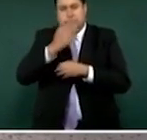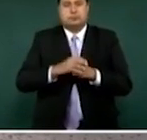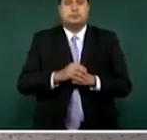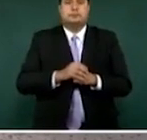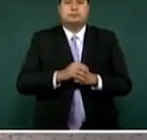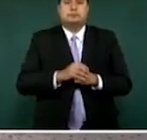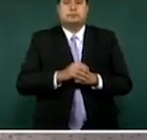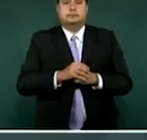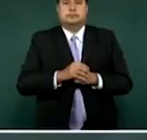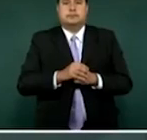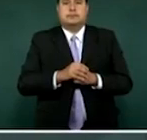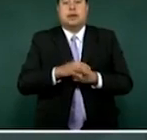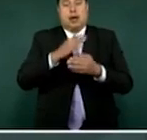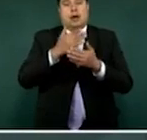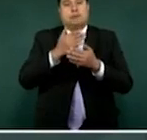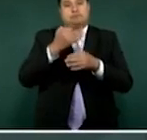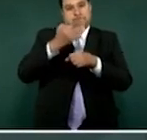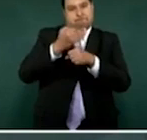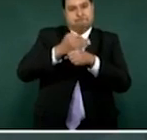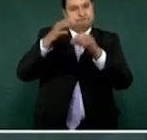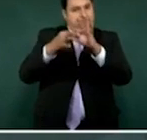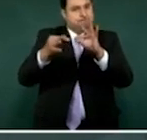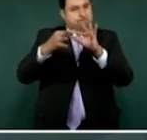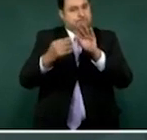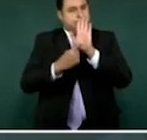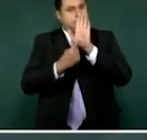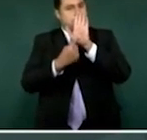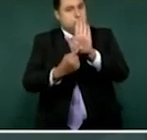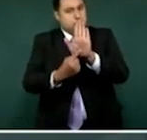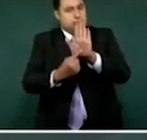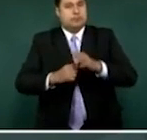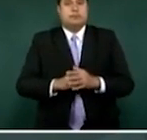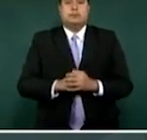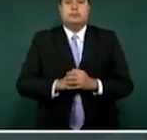Vamos a exponerles sobre